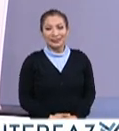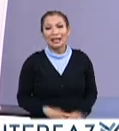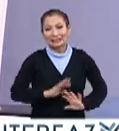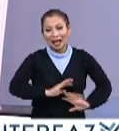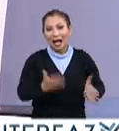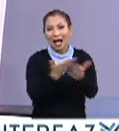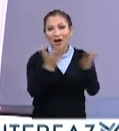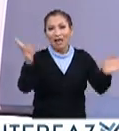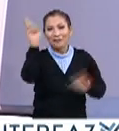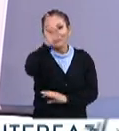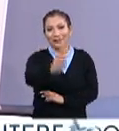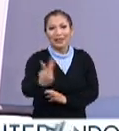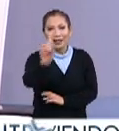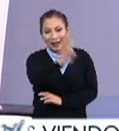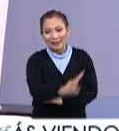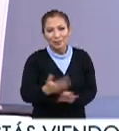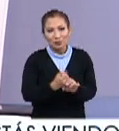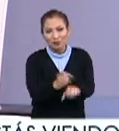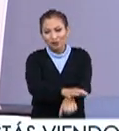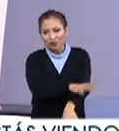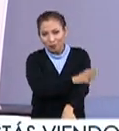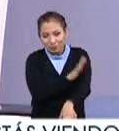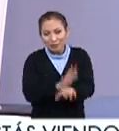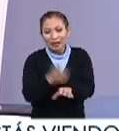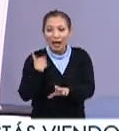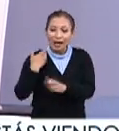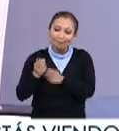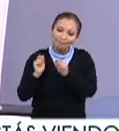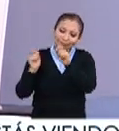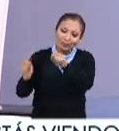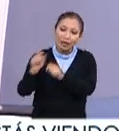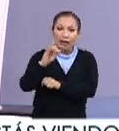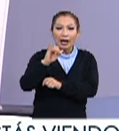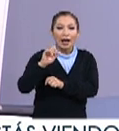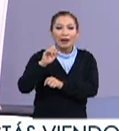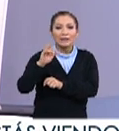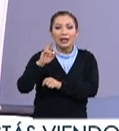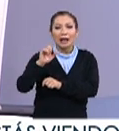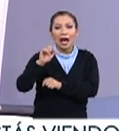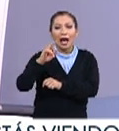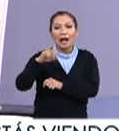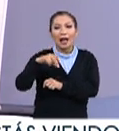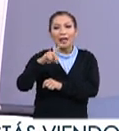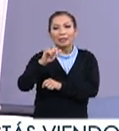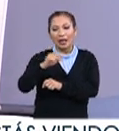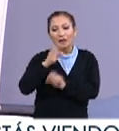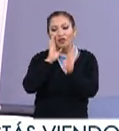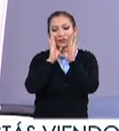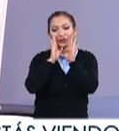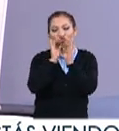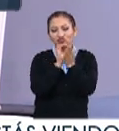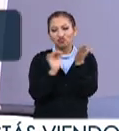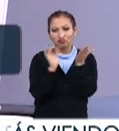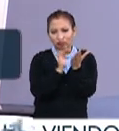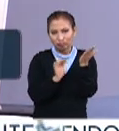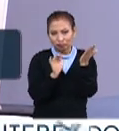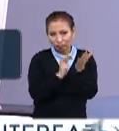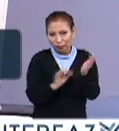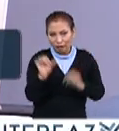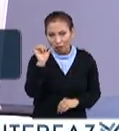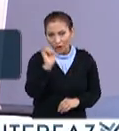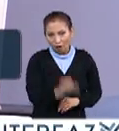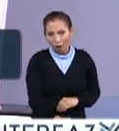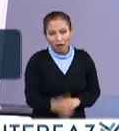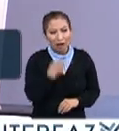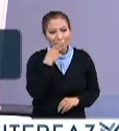Pues ya llegó el viernes y estamos muy emocionados porque llegó el turno de Javier Aranda y sus confesiones literarias. Hoy